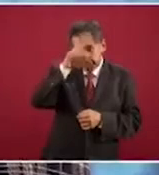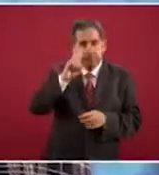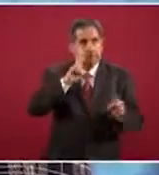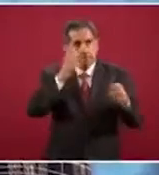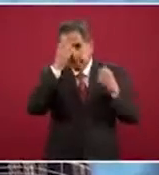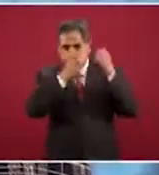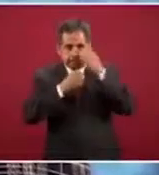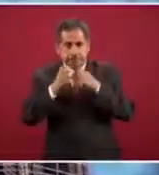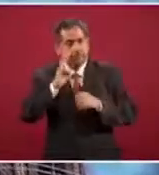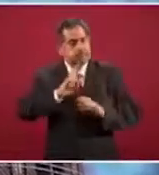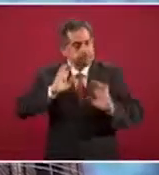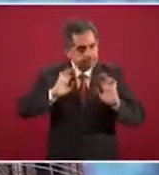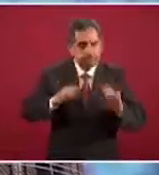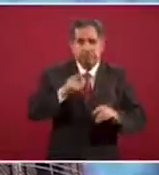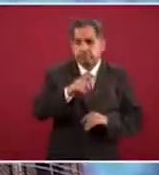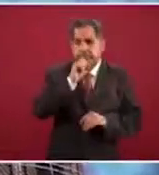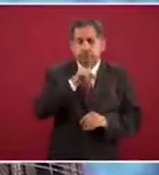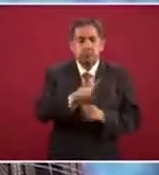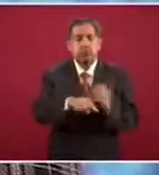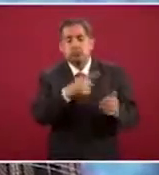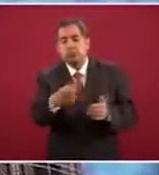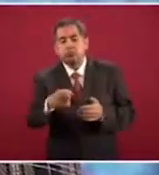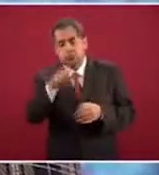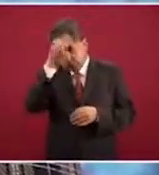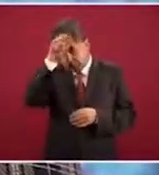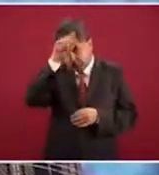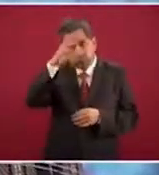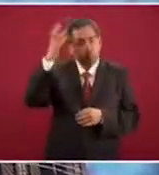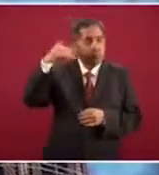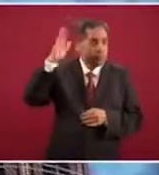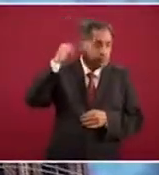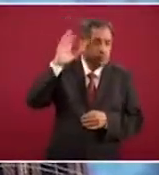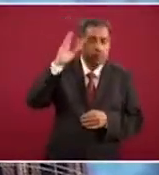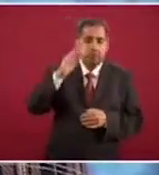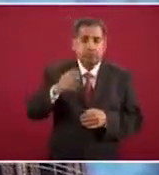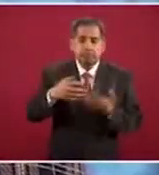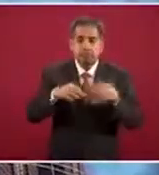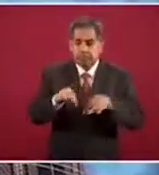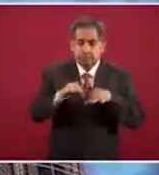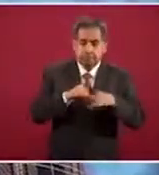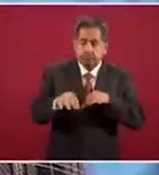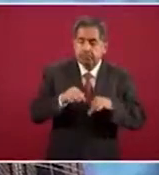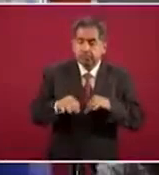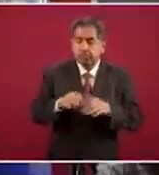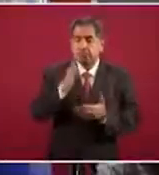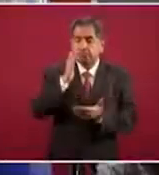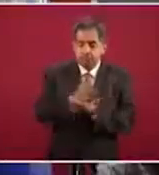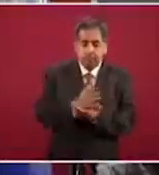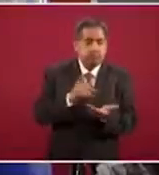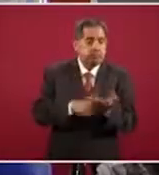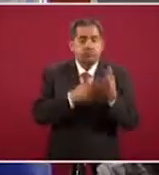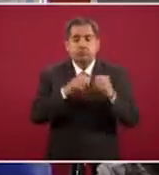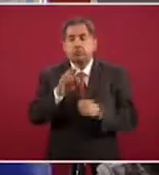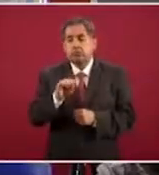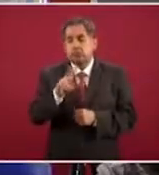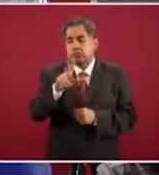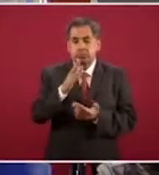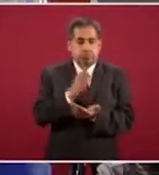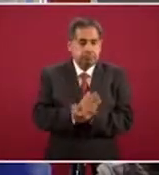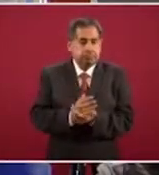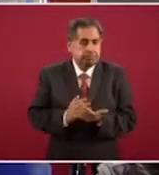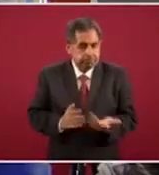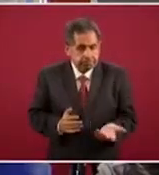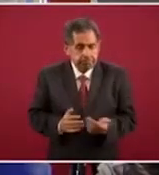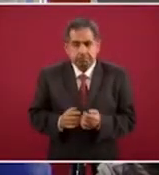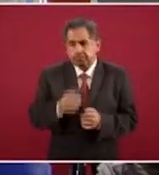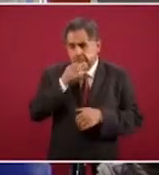por otro lado instalaciones de una minera que estuvo funcionando hasta el año de 1998. Hemos practicado